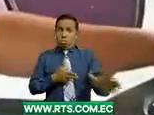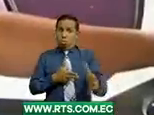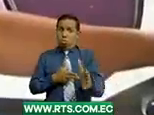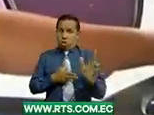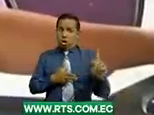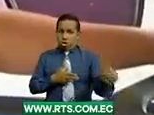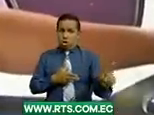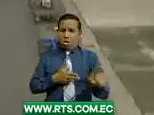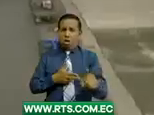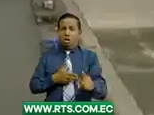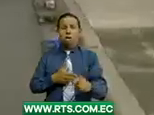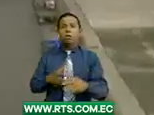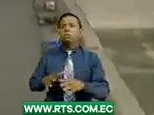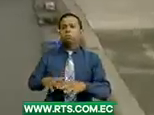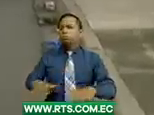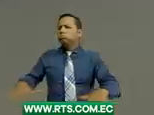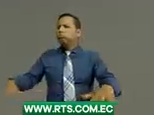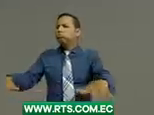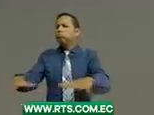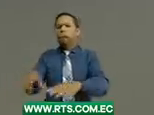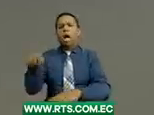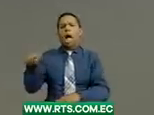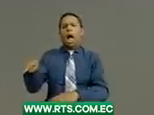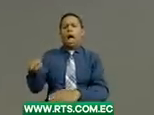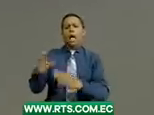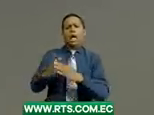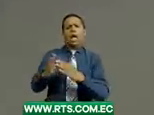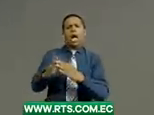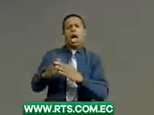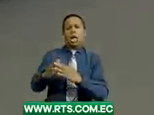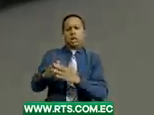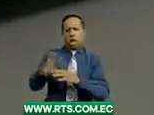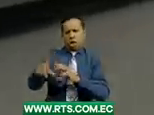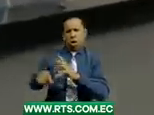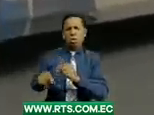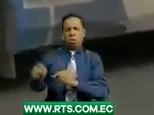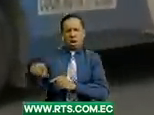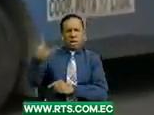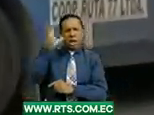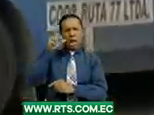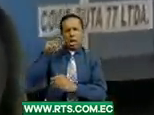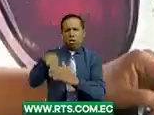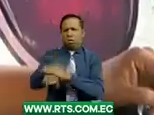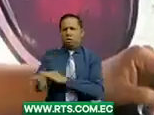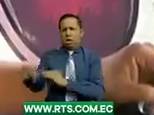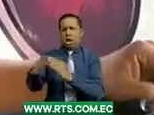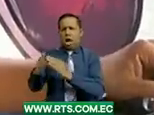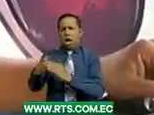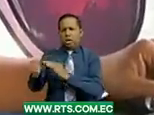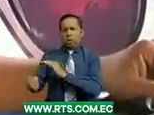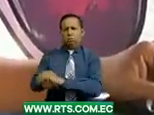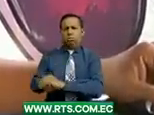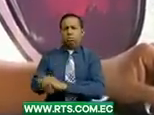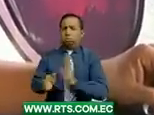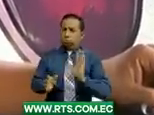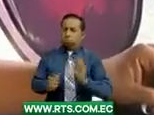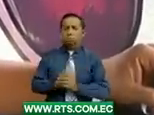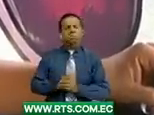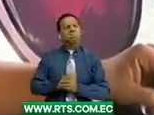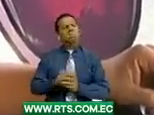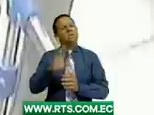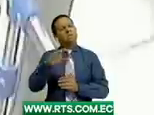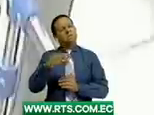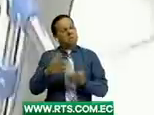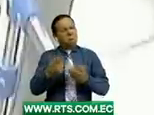Por aquí viven los delincuentes. Queremos que las autoridades tomen nota y pongan asunto en esto. ¿Es normal que un conductor se salude con